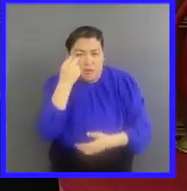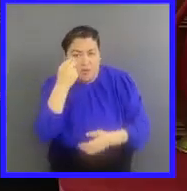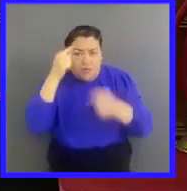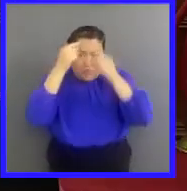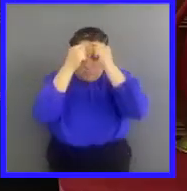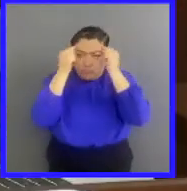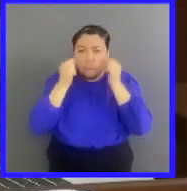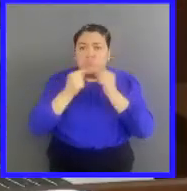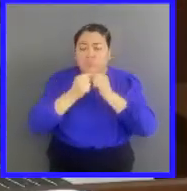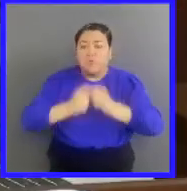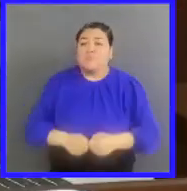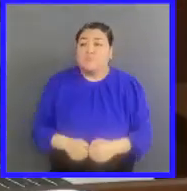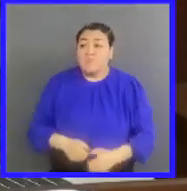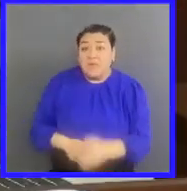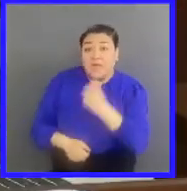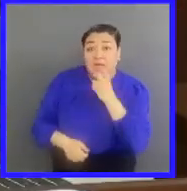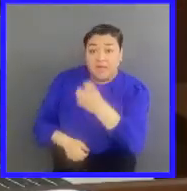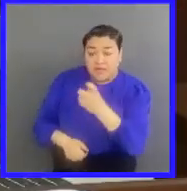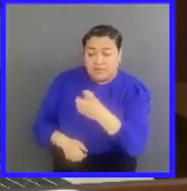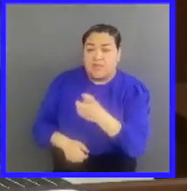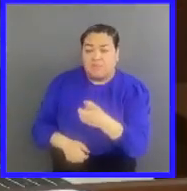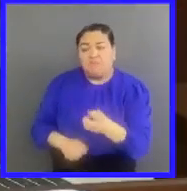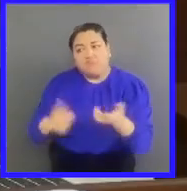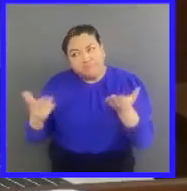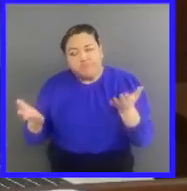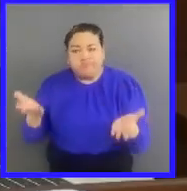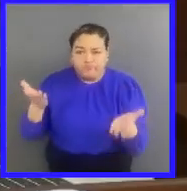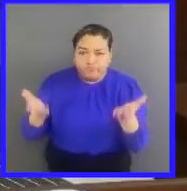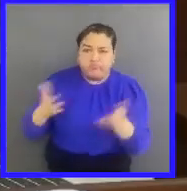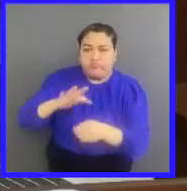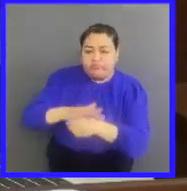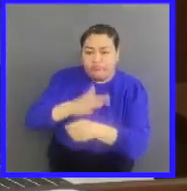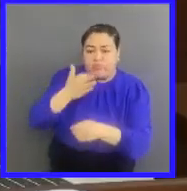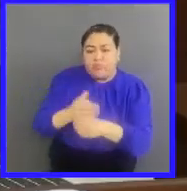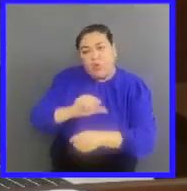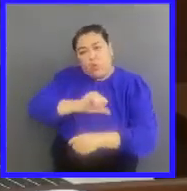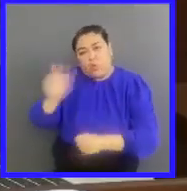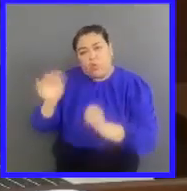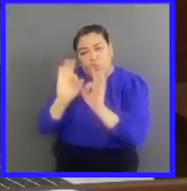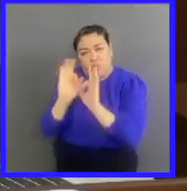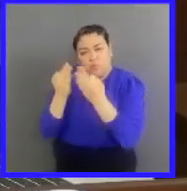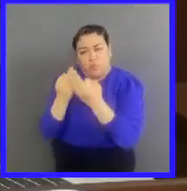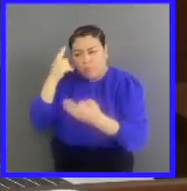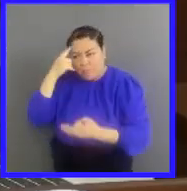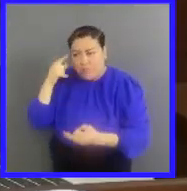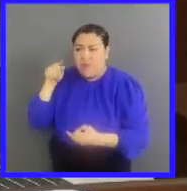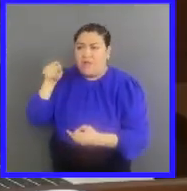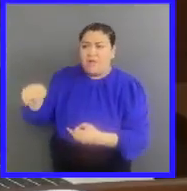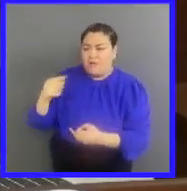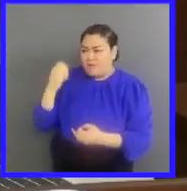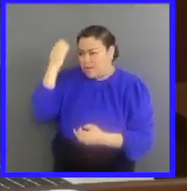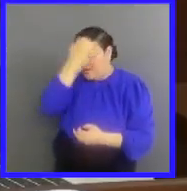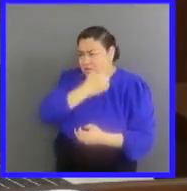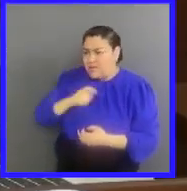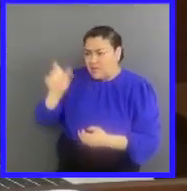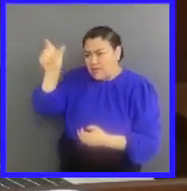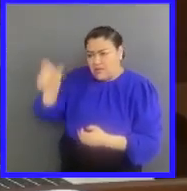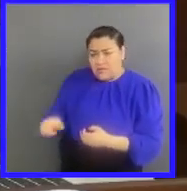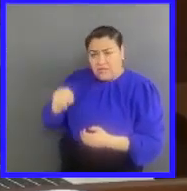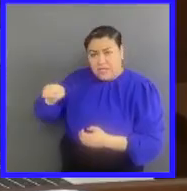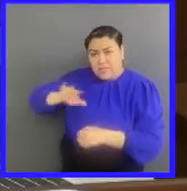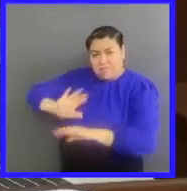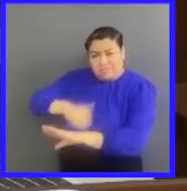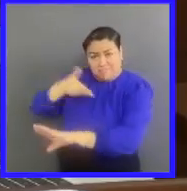ser atemperada con otras formas, digamos, menos lesivas